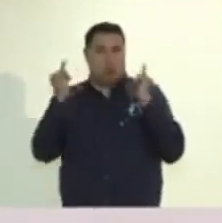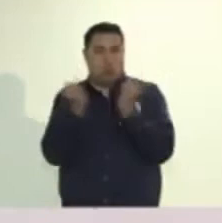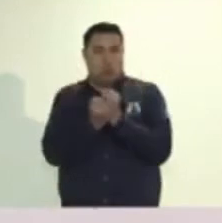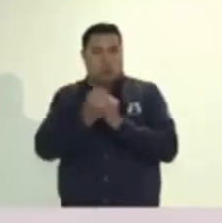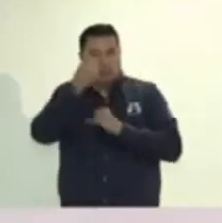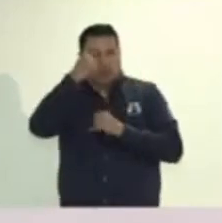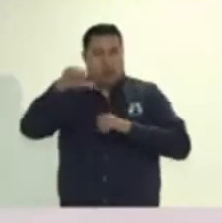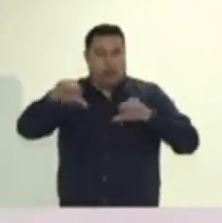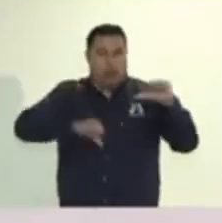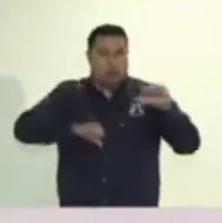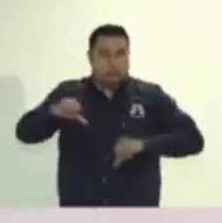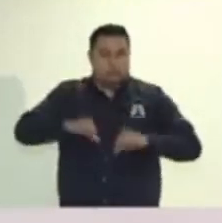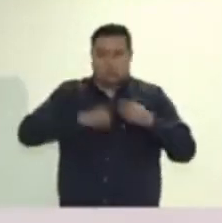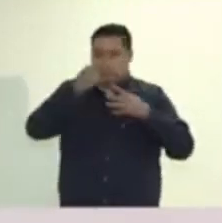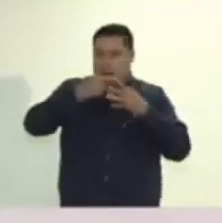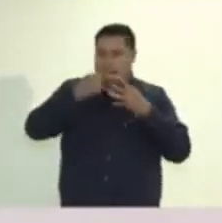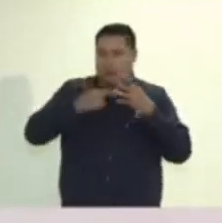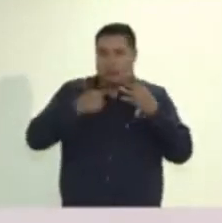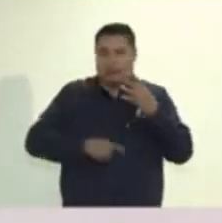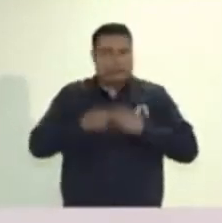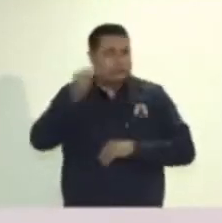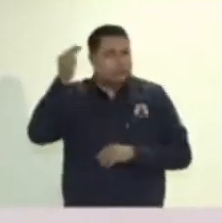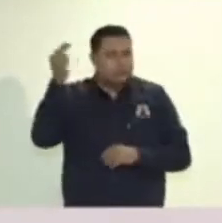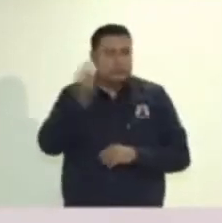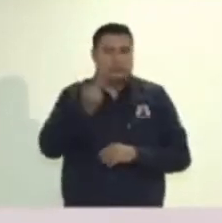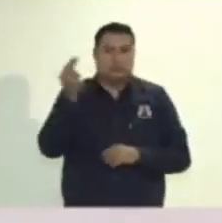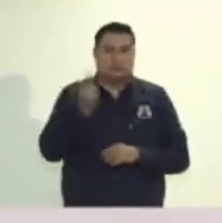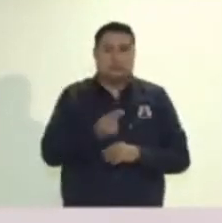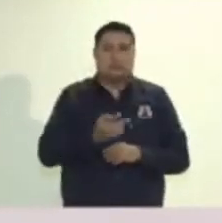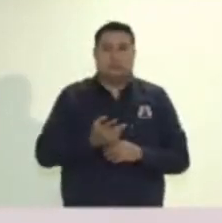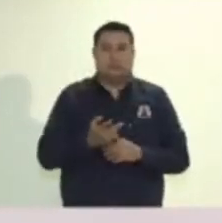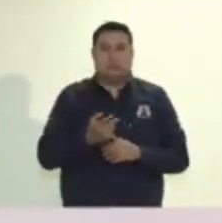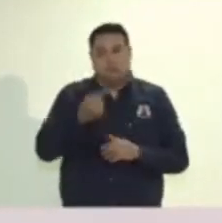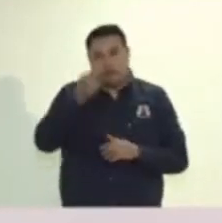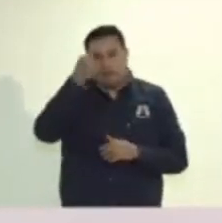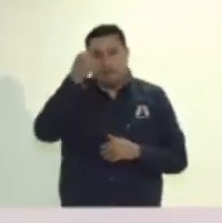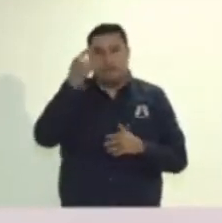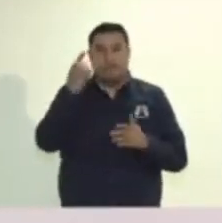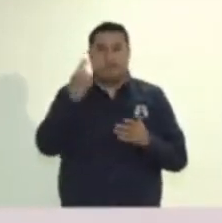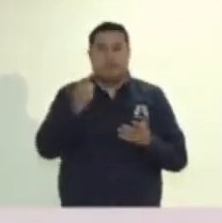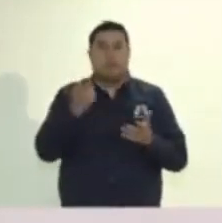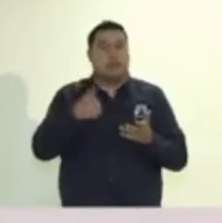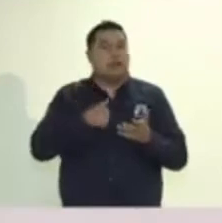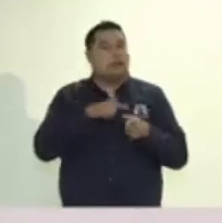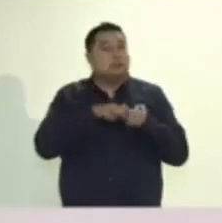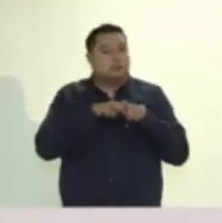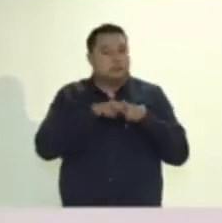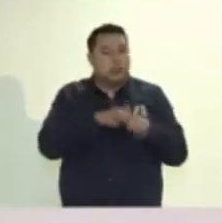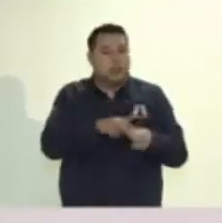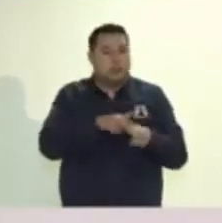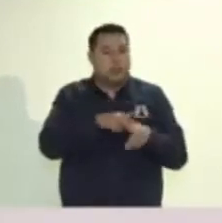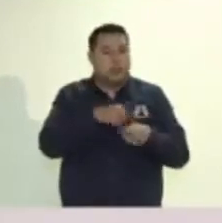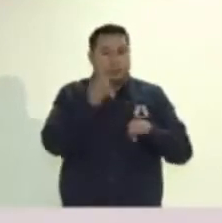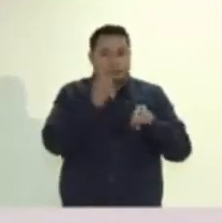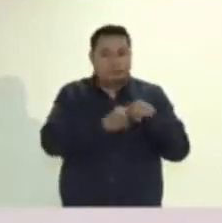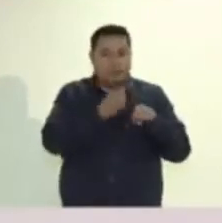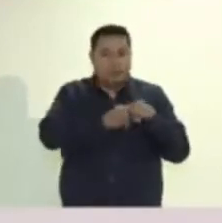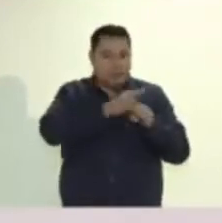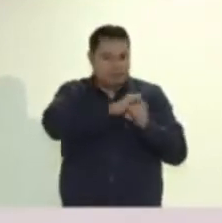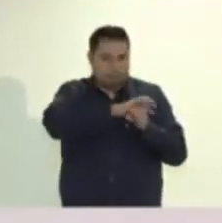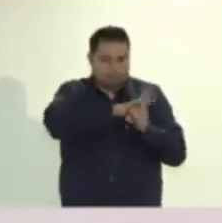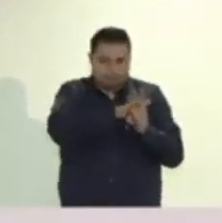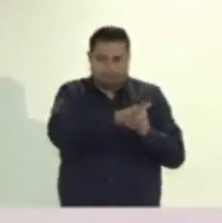acciones que se deberán implementar para poder seguir manejando la epidemia como lo hemos